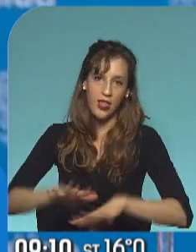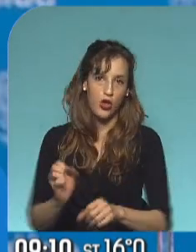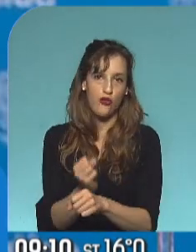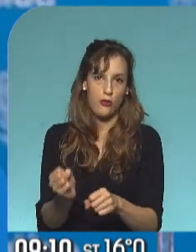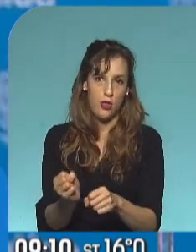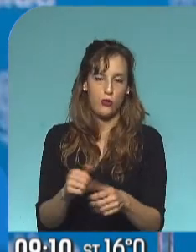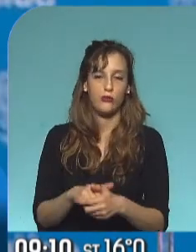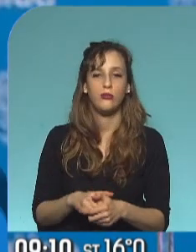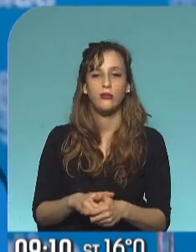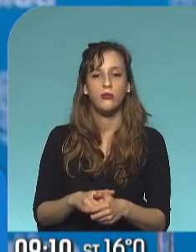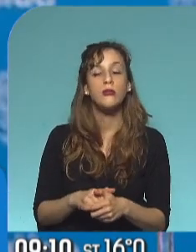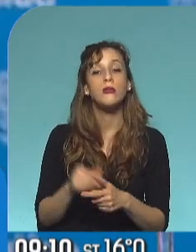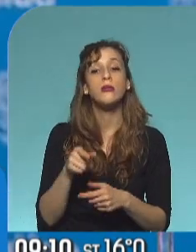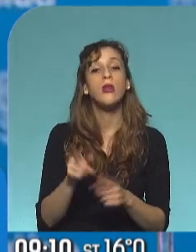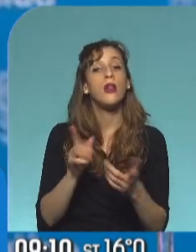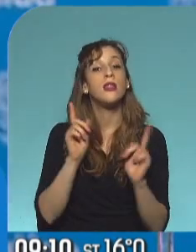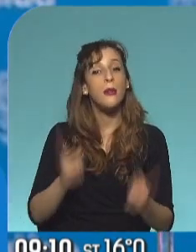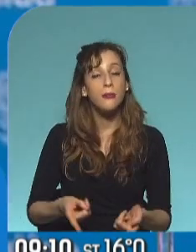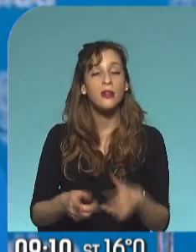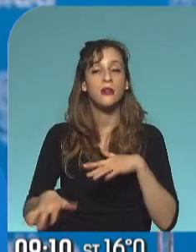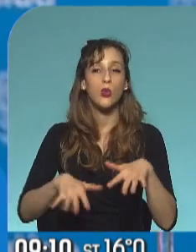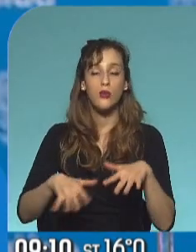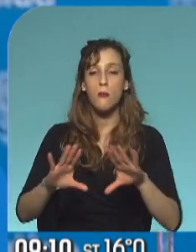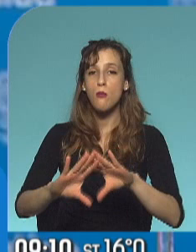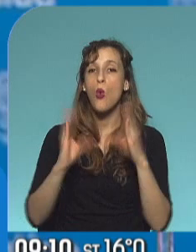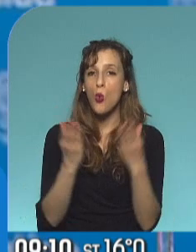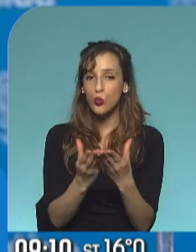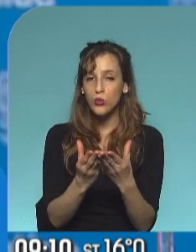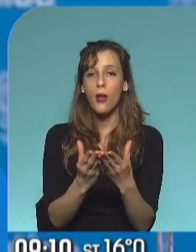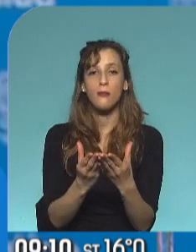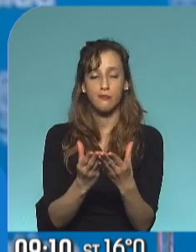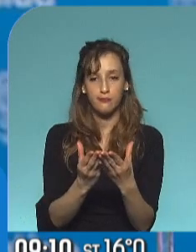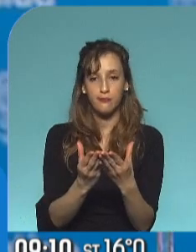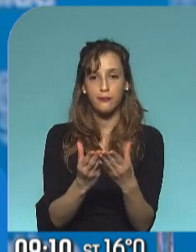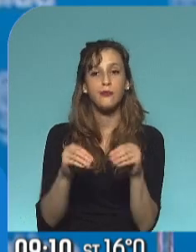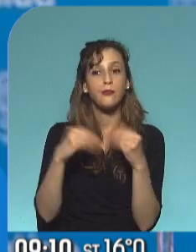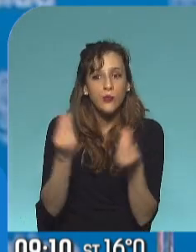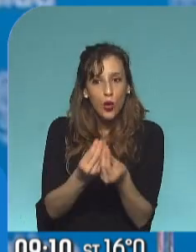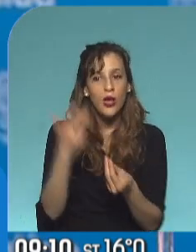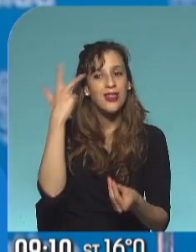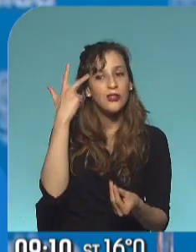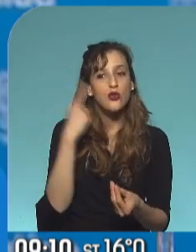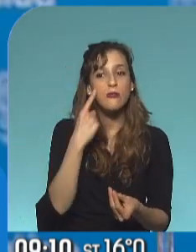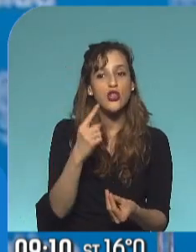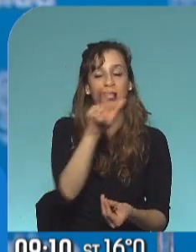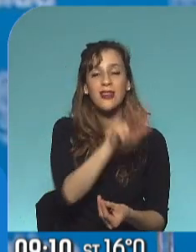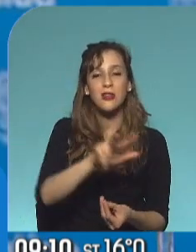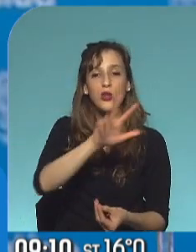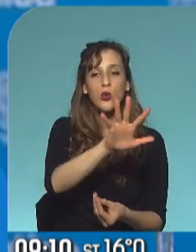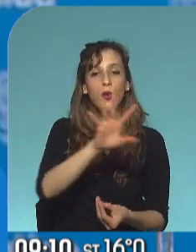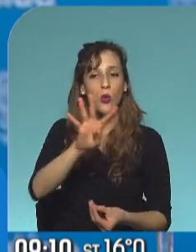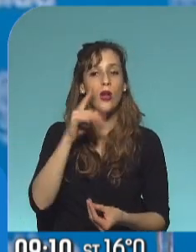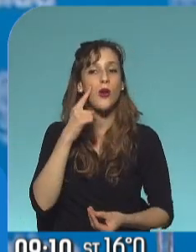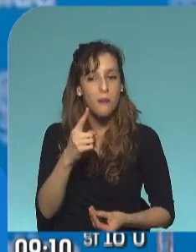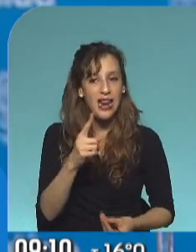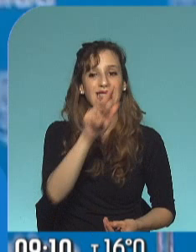epidemiológico desde el punto de vista de la situación a nivel mundial tenemos 18 millones 354 mil